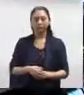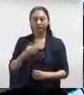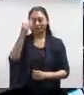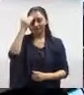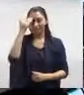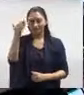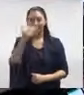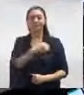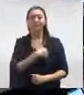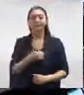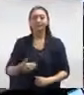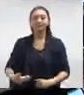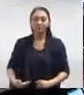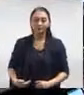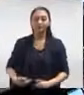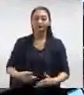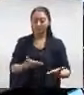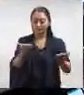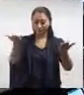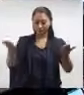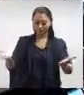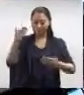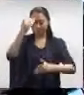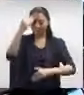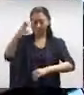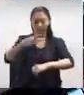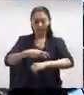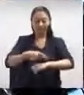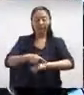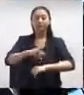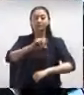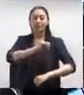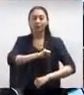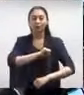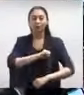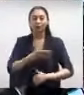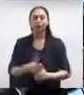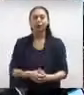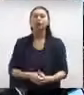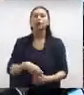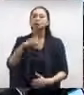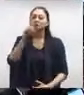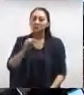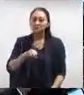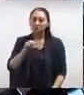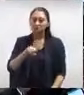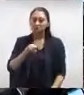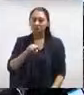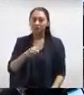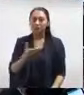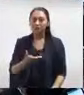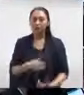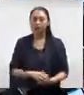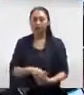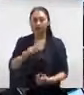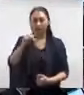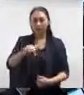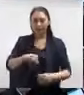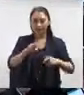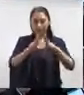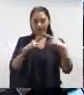Gracias, presidente. Honorable pleno, buenas tardes, compañeros. Efectivamente, esta